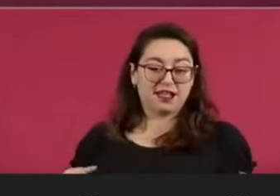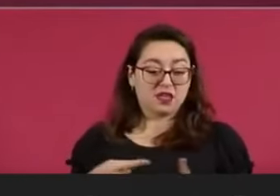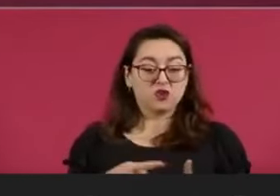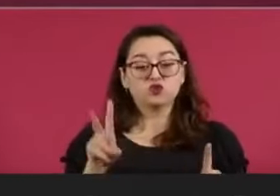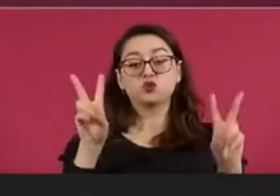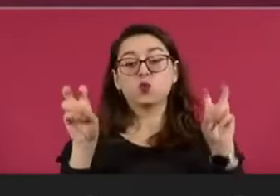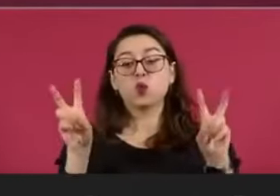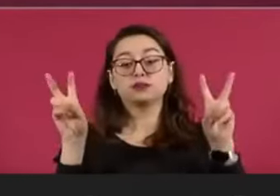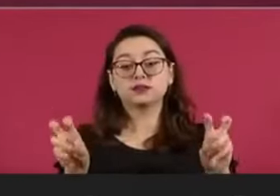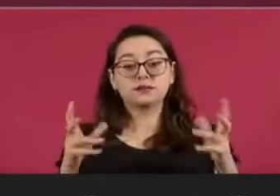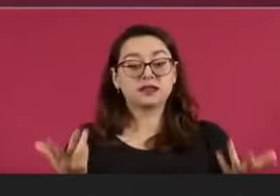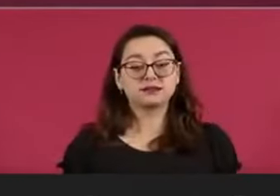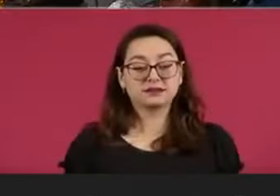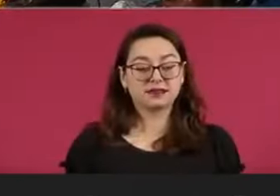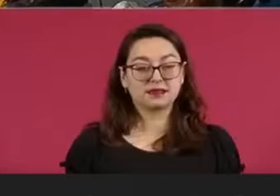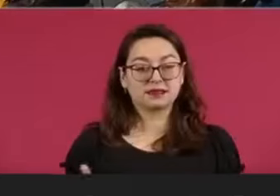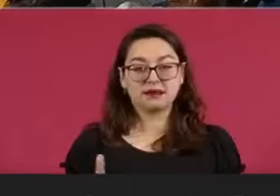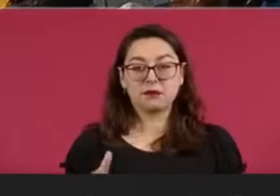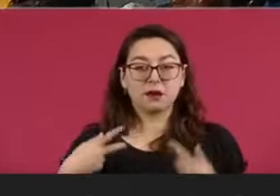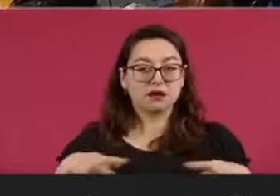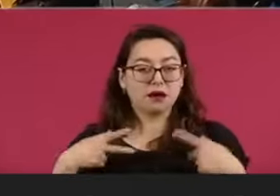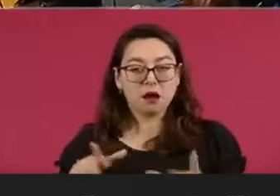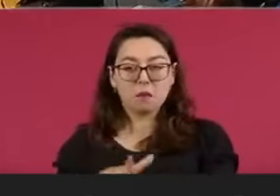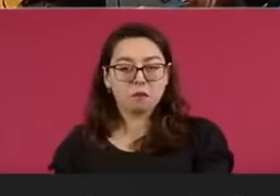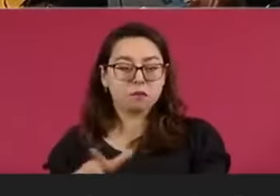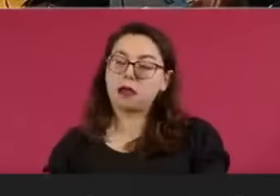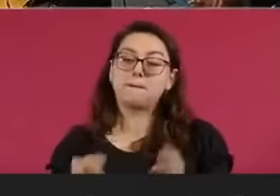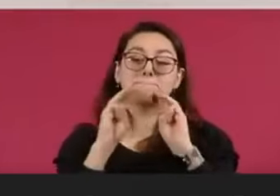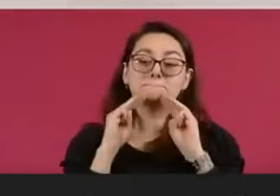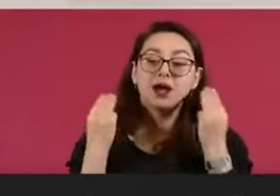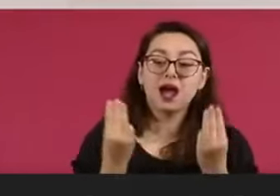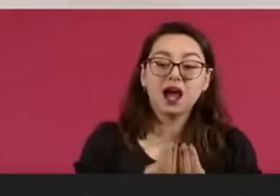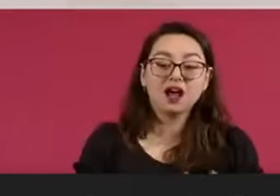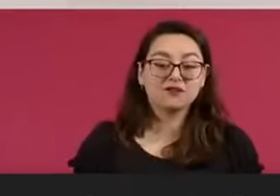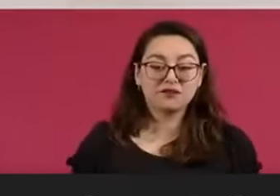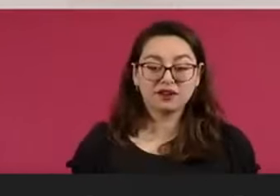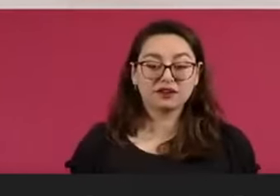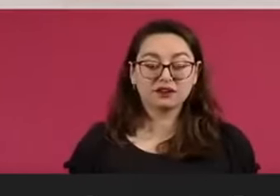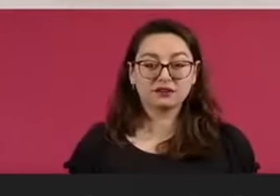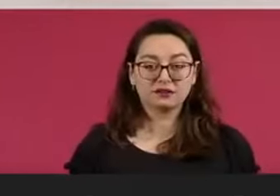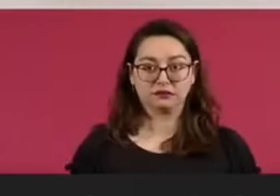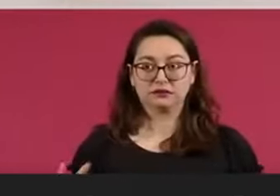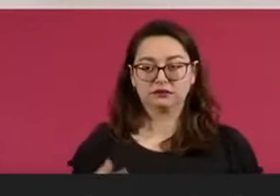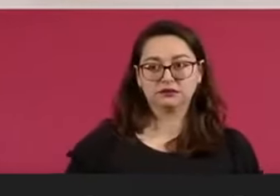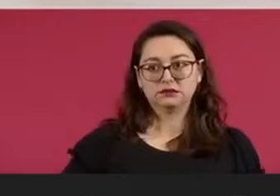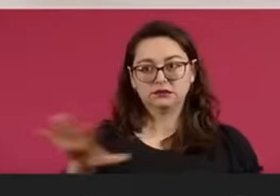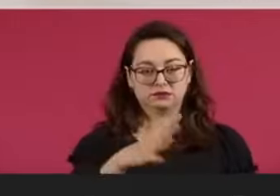grupos de la delincuencia, y se fueron.